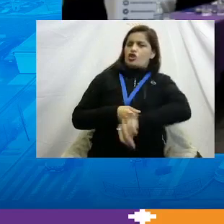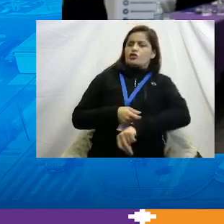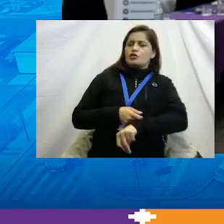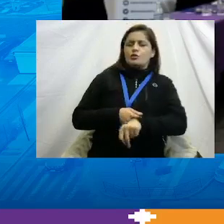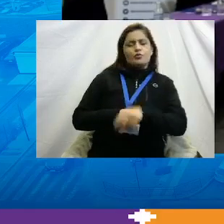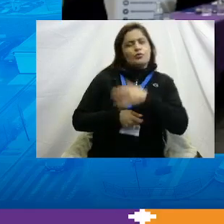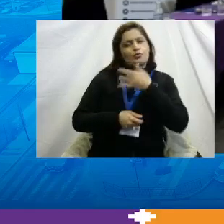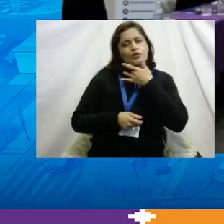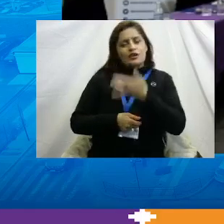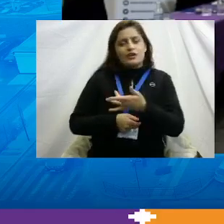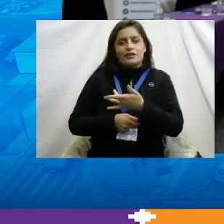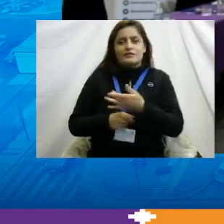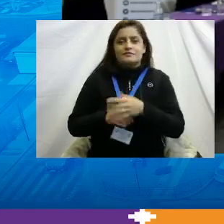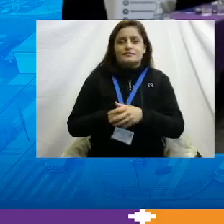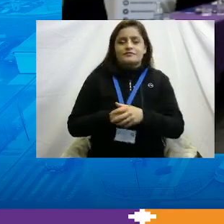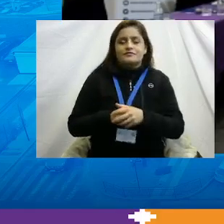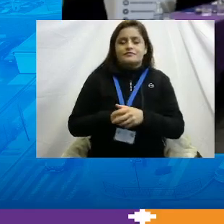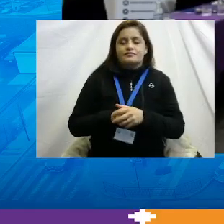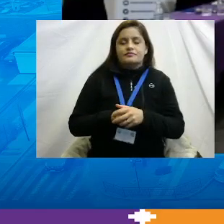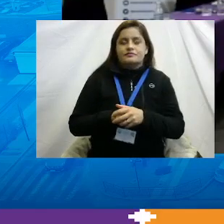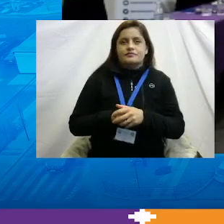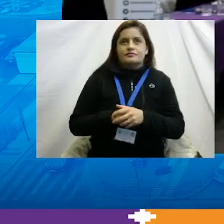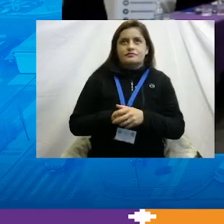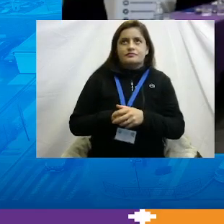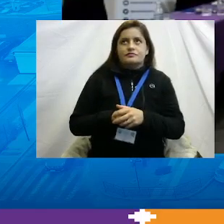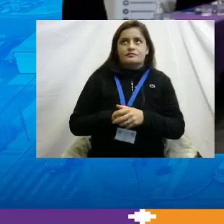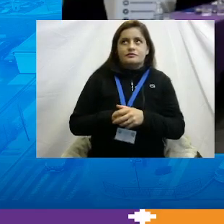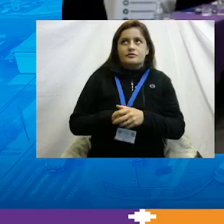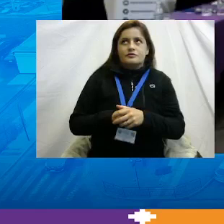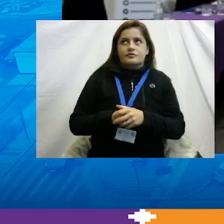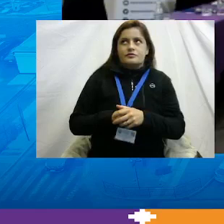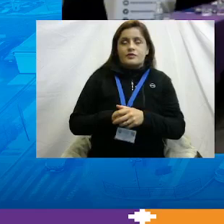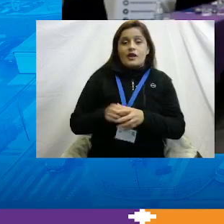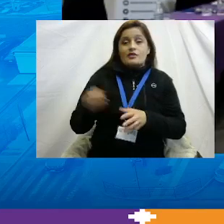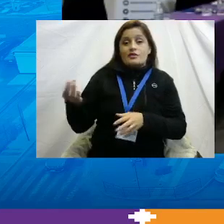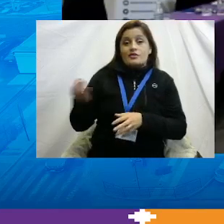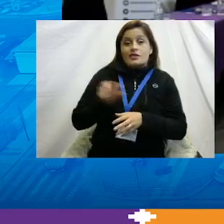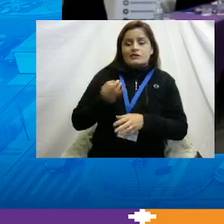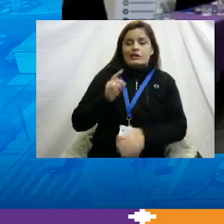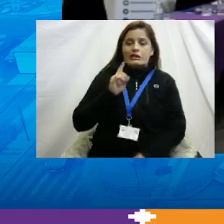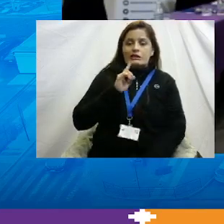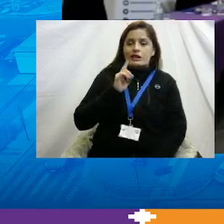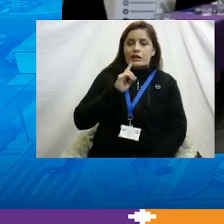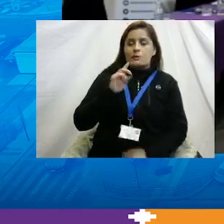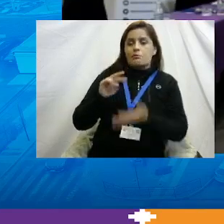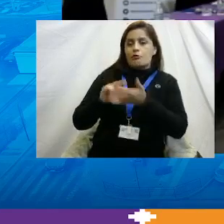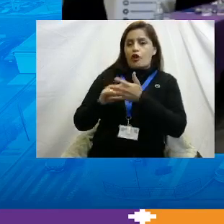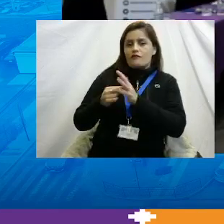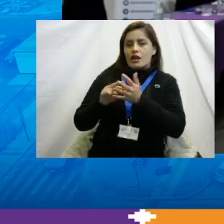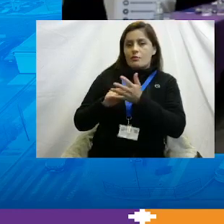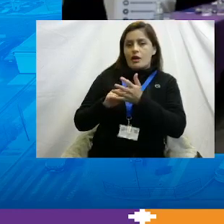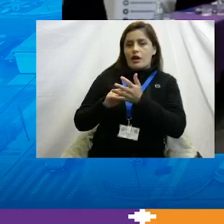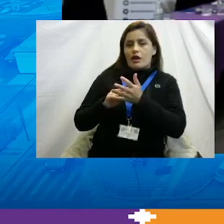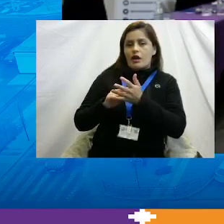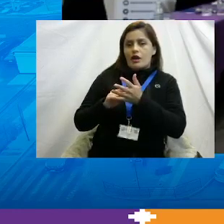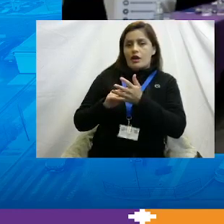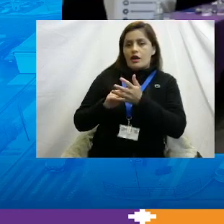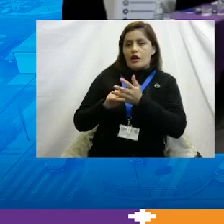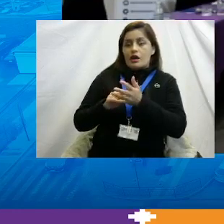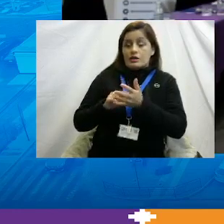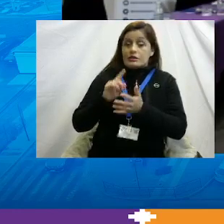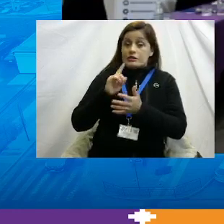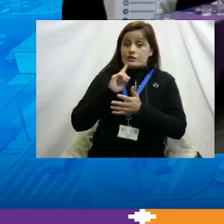precisamente porque se aduce de que hay problemas con la recepción final. Sin duda alguna, hay